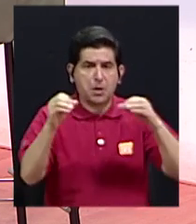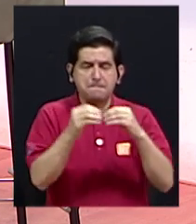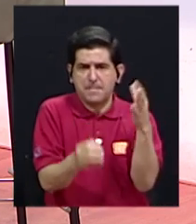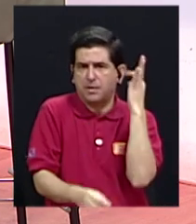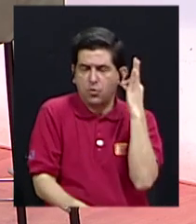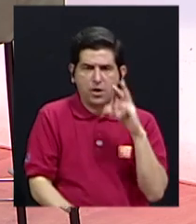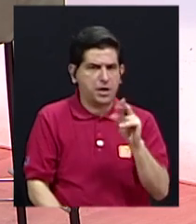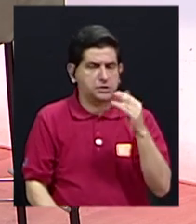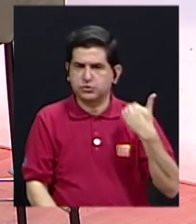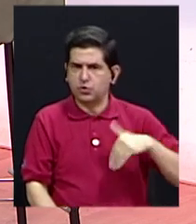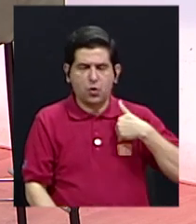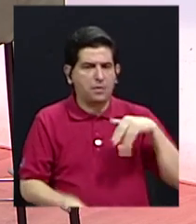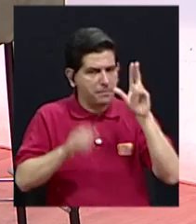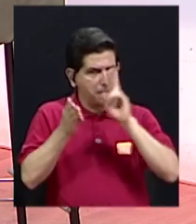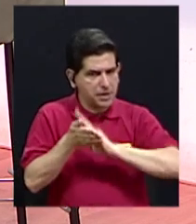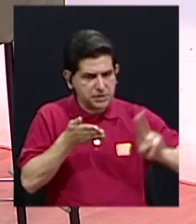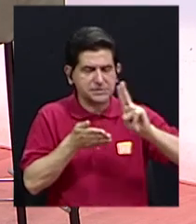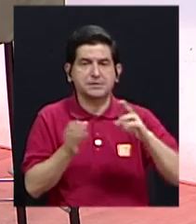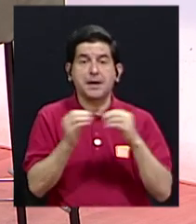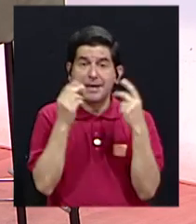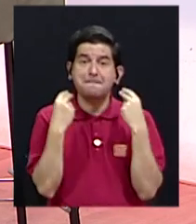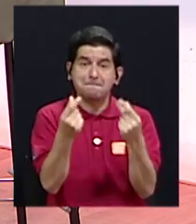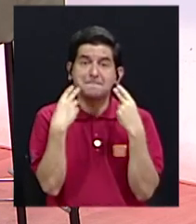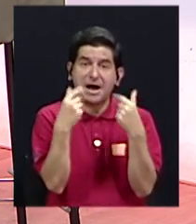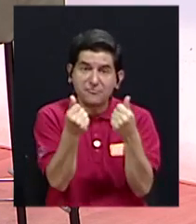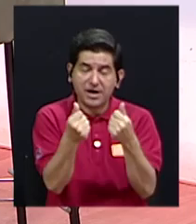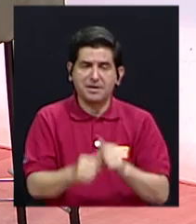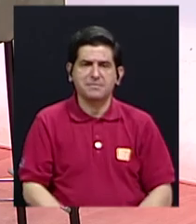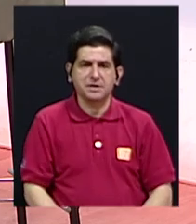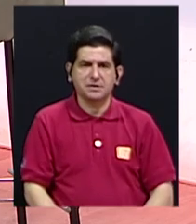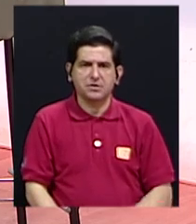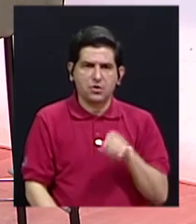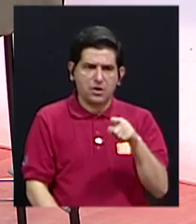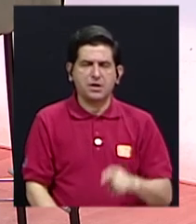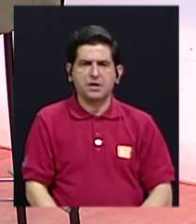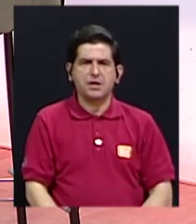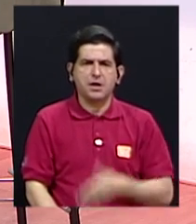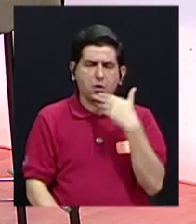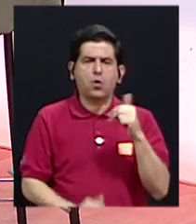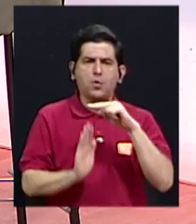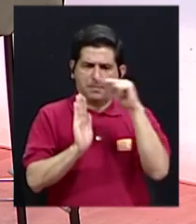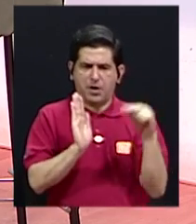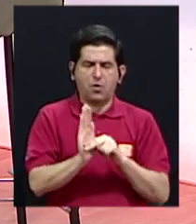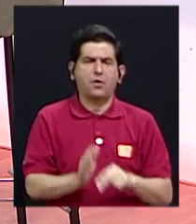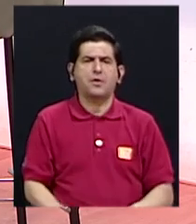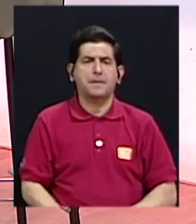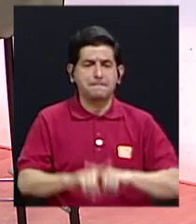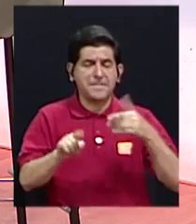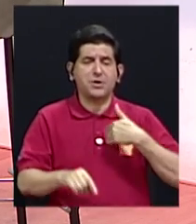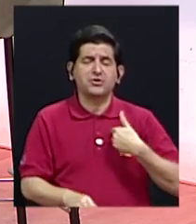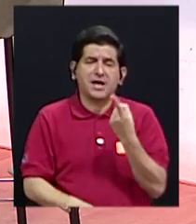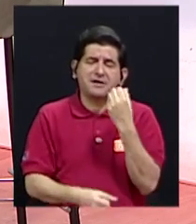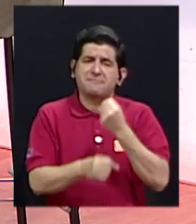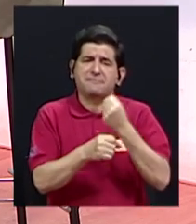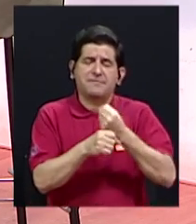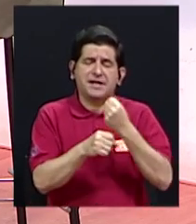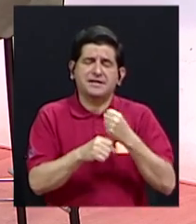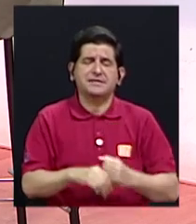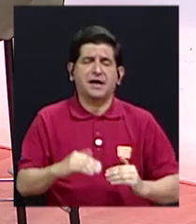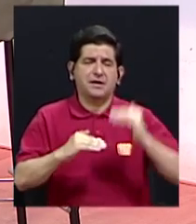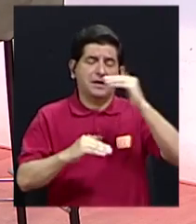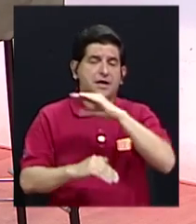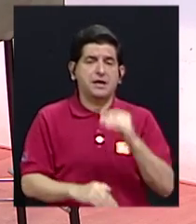mujeres que hombres de las universidades de más de grado más rápido y se gradúan con más y tiene un desempleo ingresos más bajos